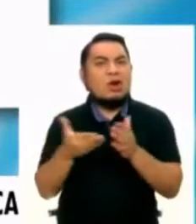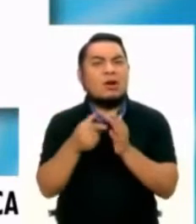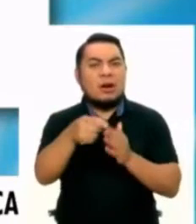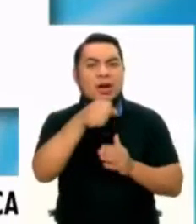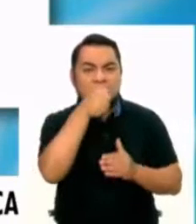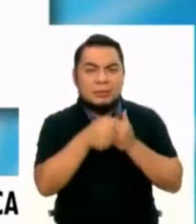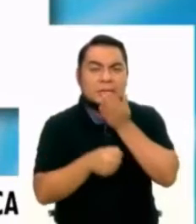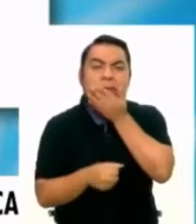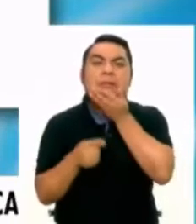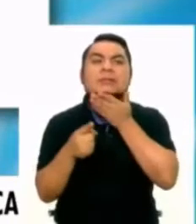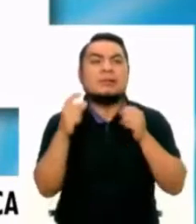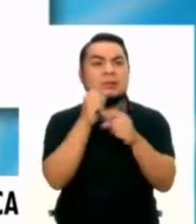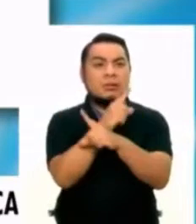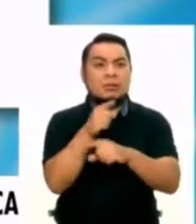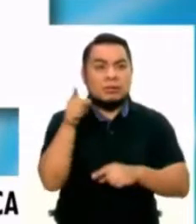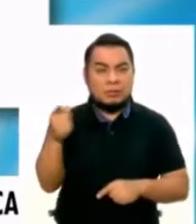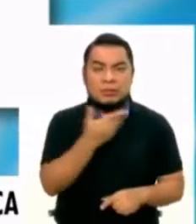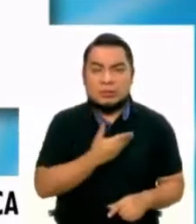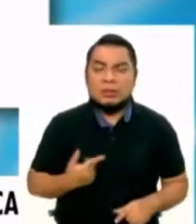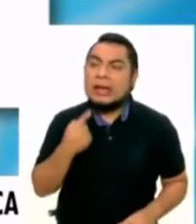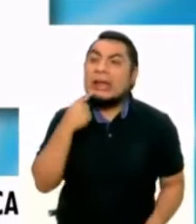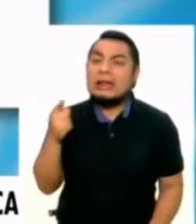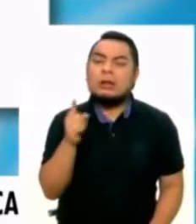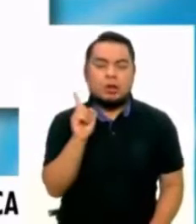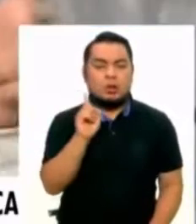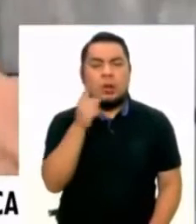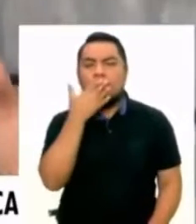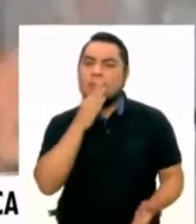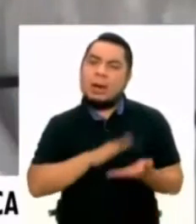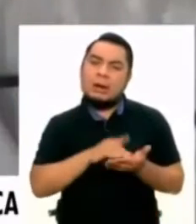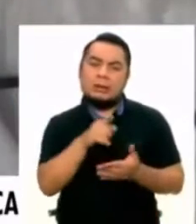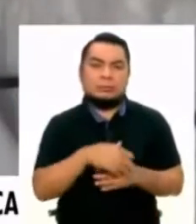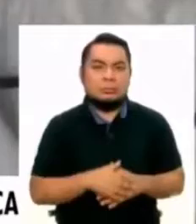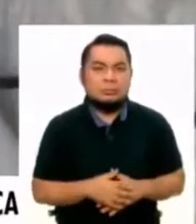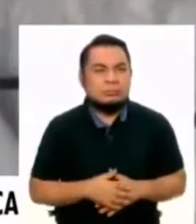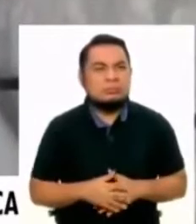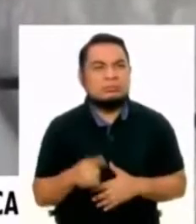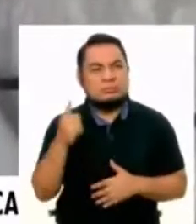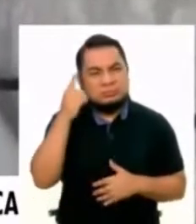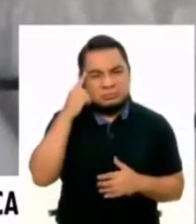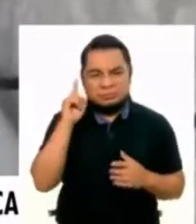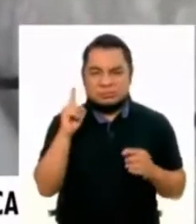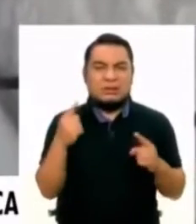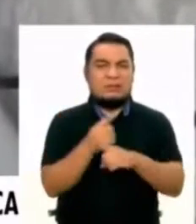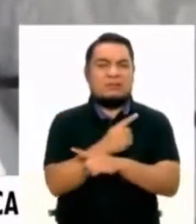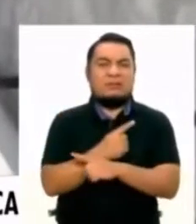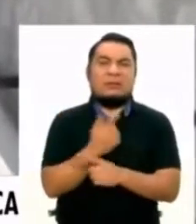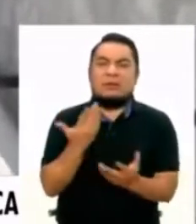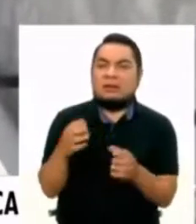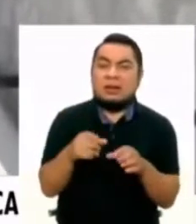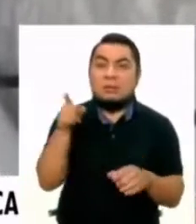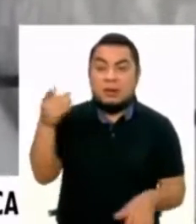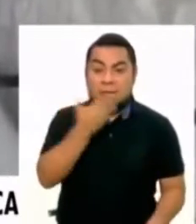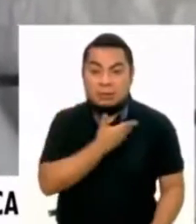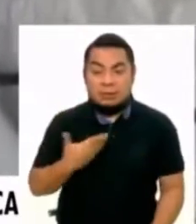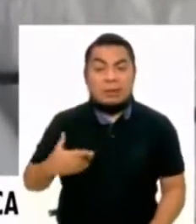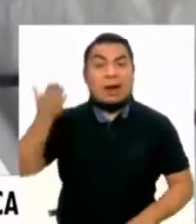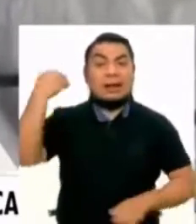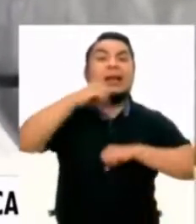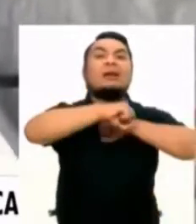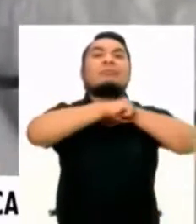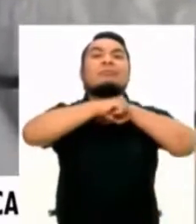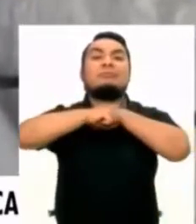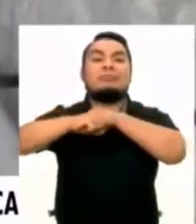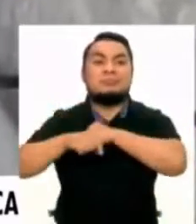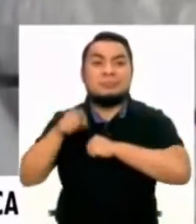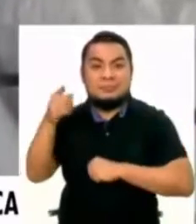prensa. Sobre el tuit del mandatario rechazando lo ocurrido, opinó: no se condice con los hechos y con su actuar, porque el presidente durante la campaña